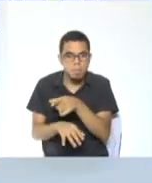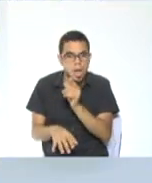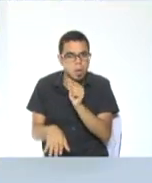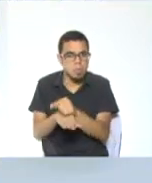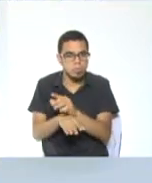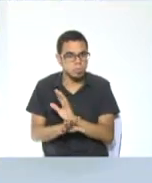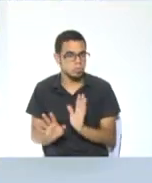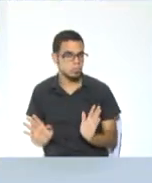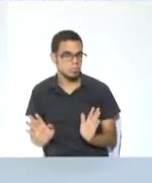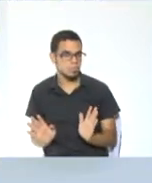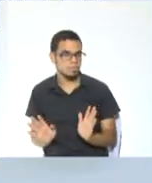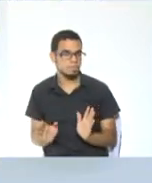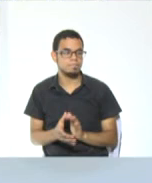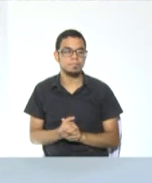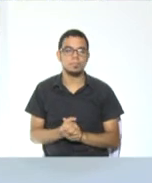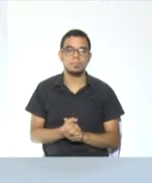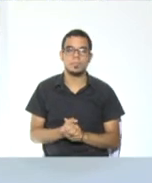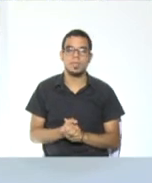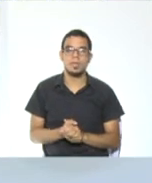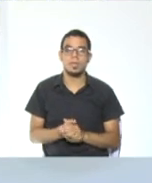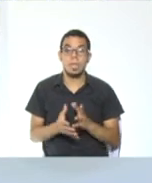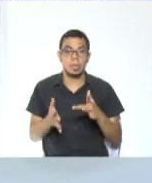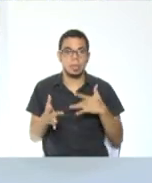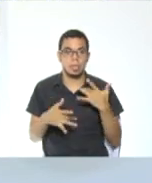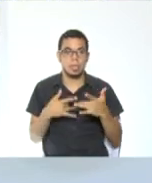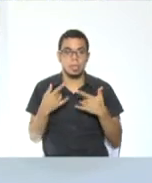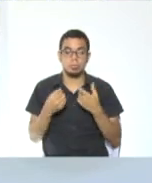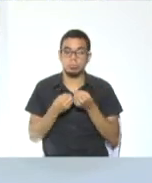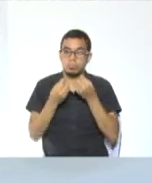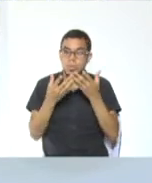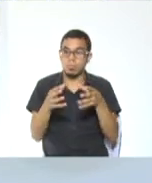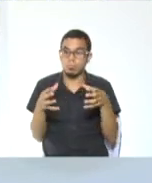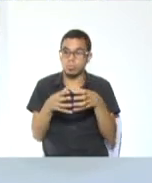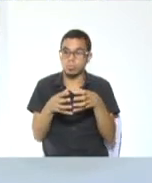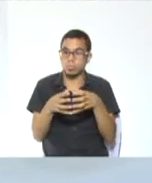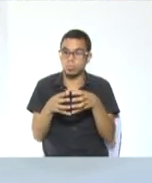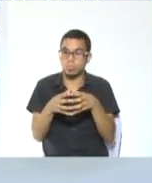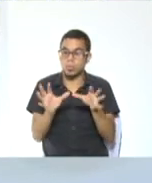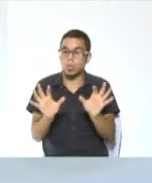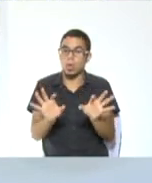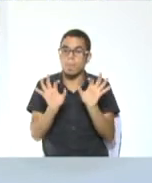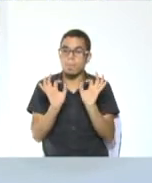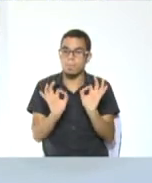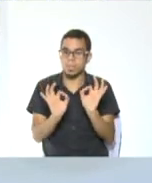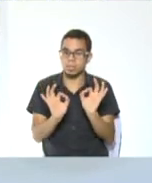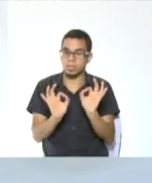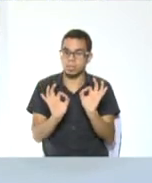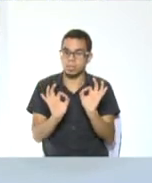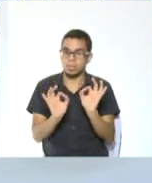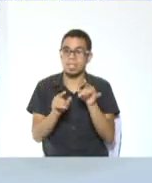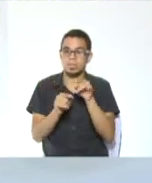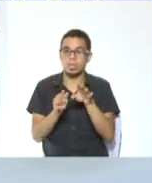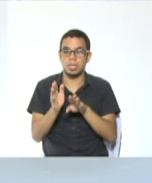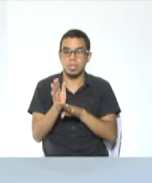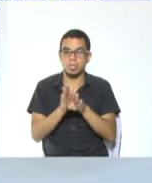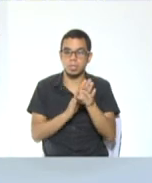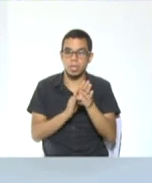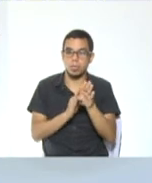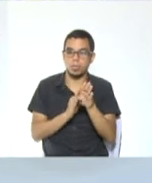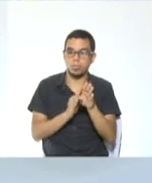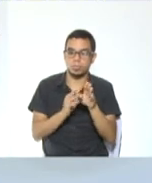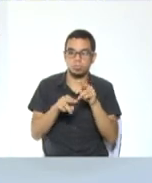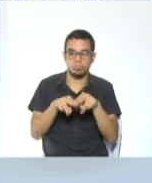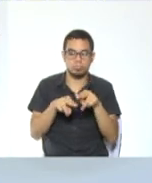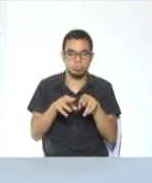equipo interdisciplinario, el cual está a su disposición en los Centros de Desarrollo Infantil. Ahora